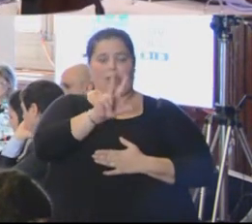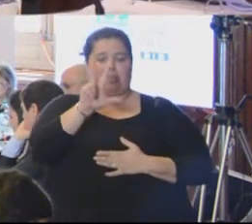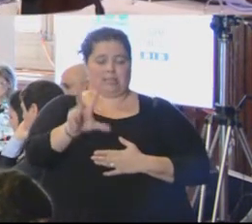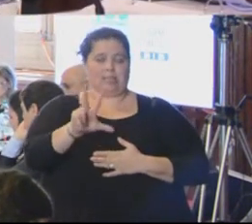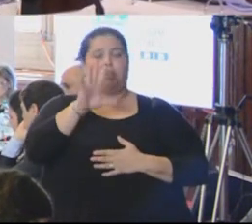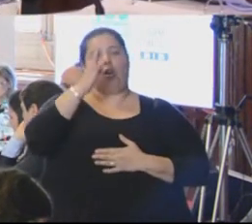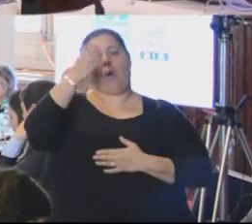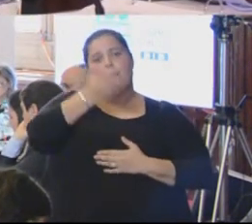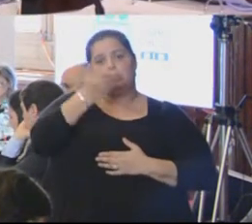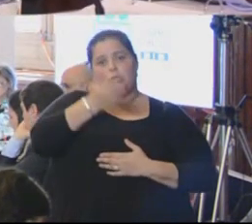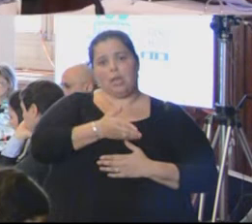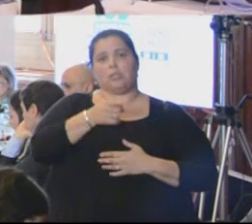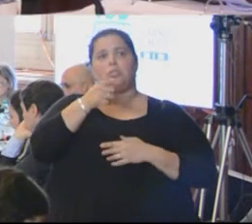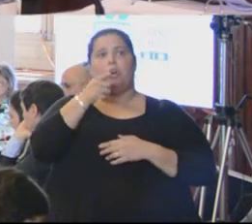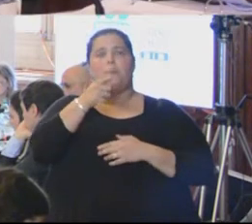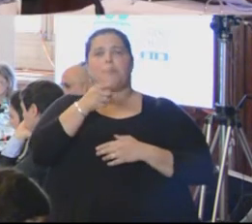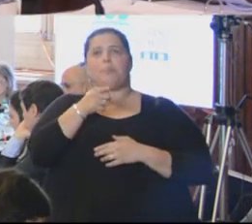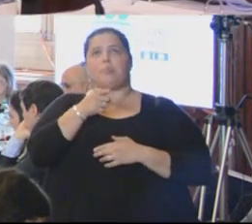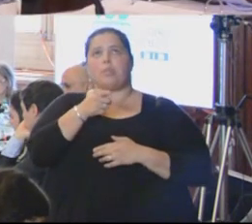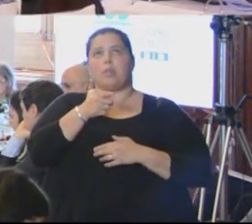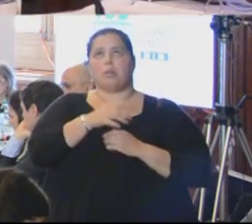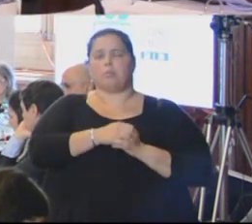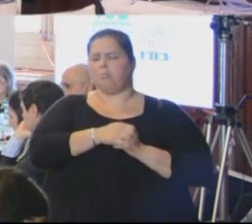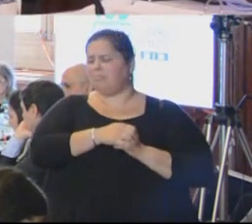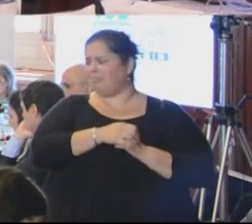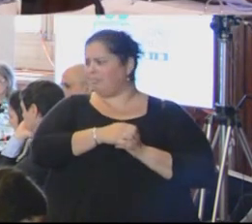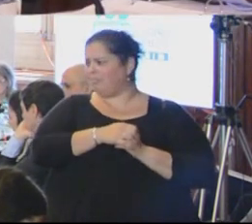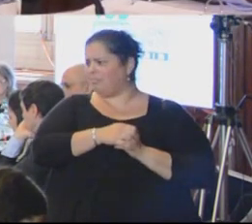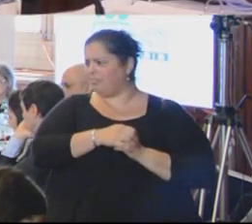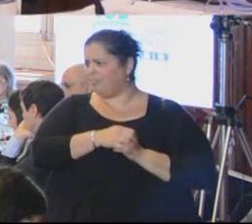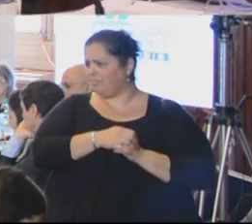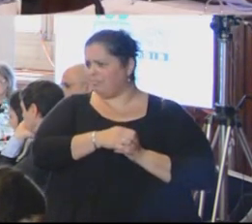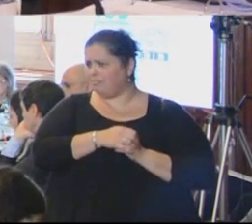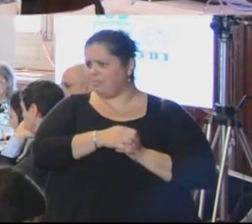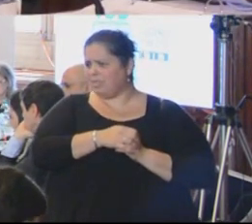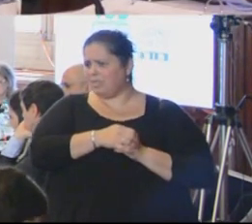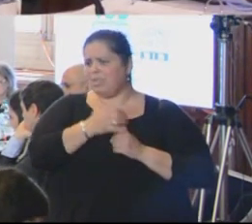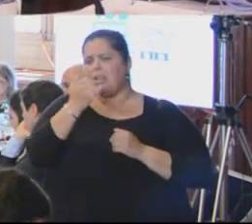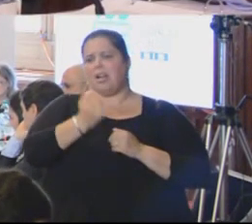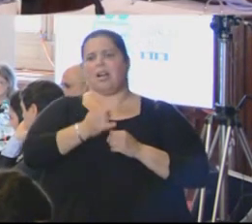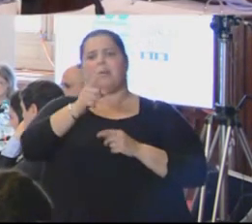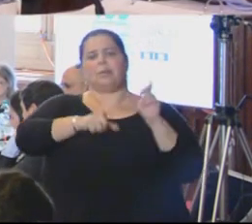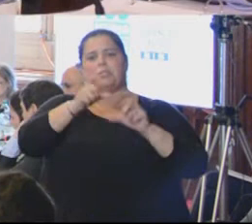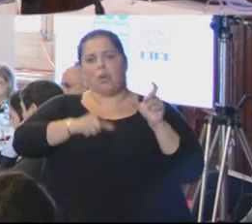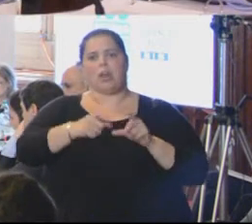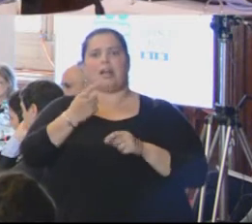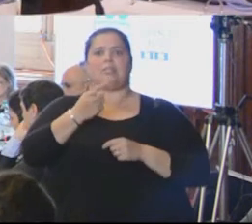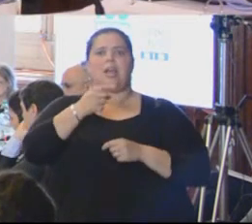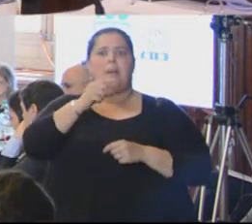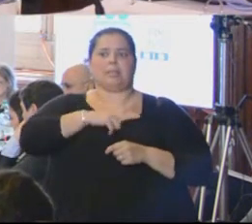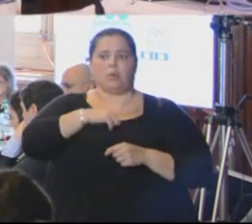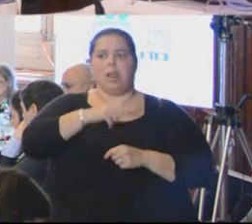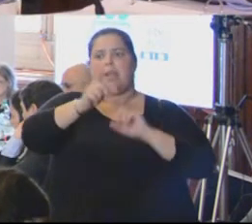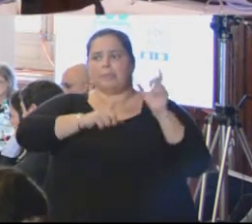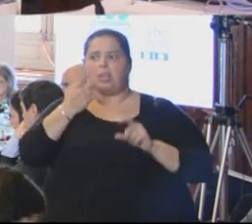presunto responsable se circunscribe a miembros de la misma comunidad, particulares, conocidos por las víctimas, riñas, entre